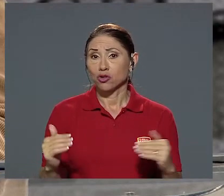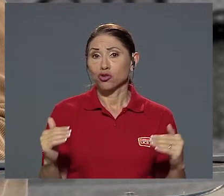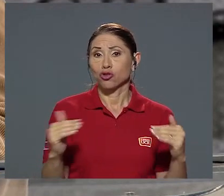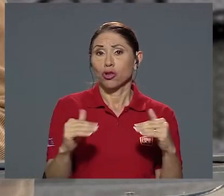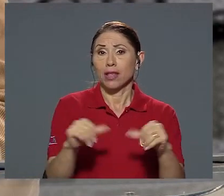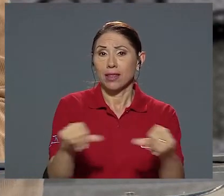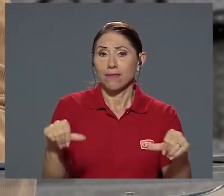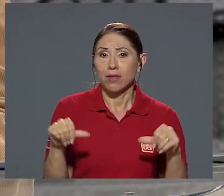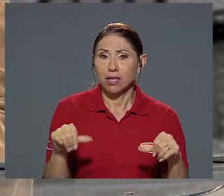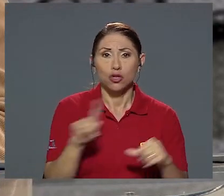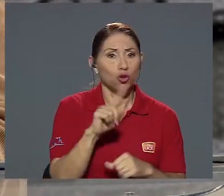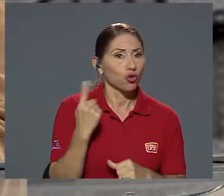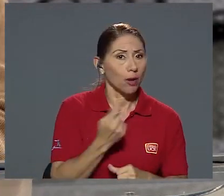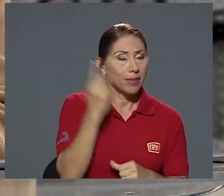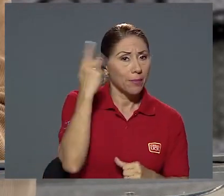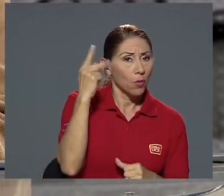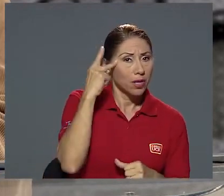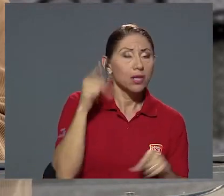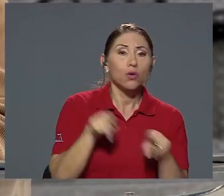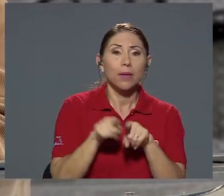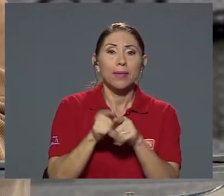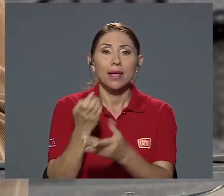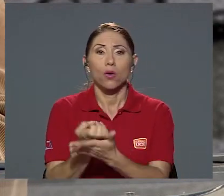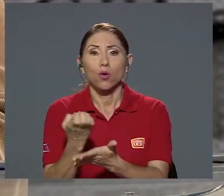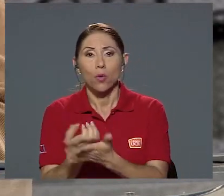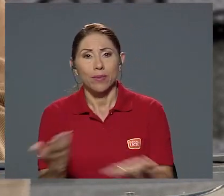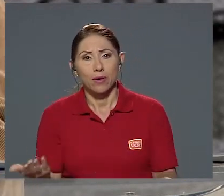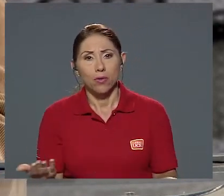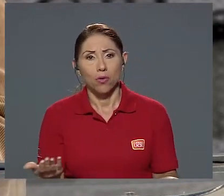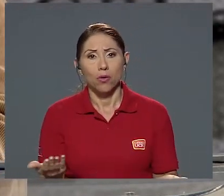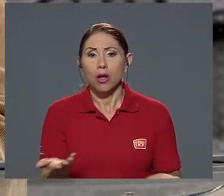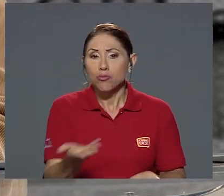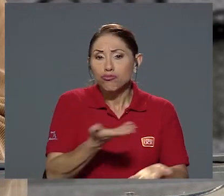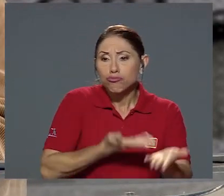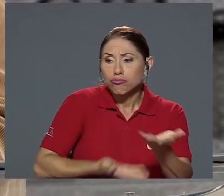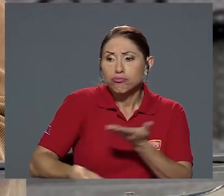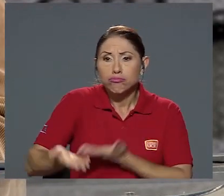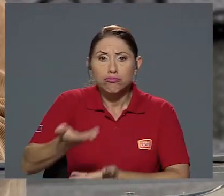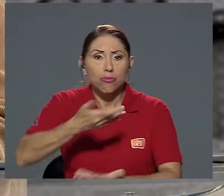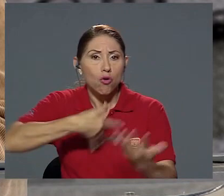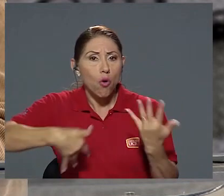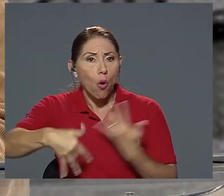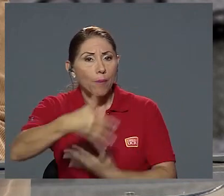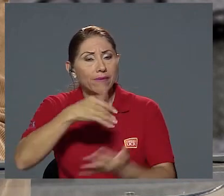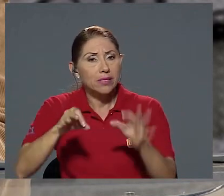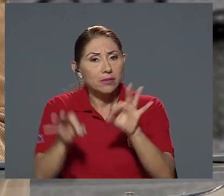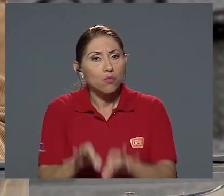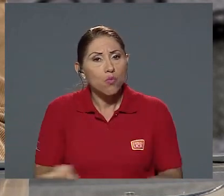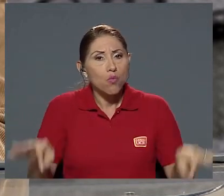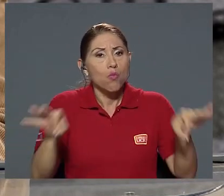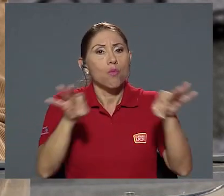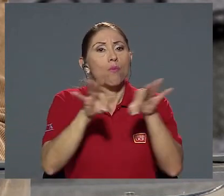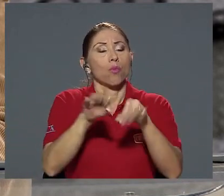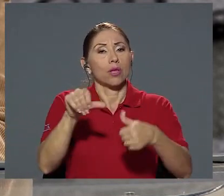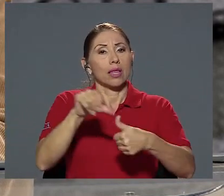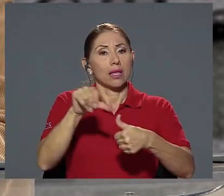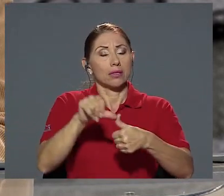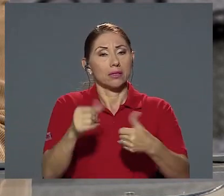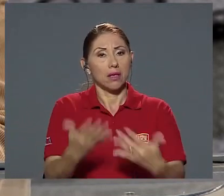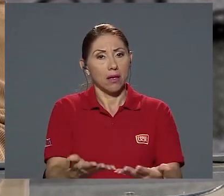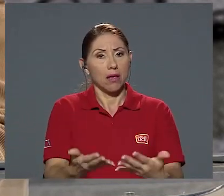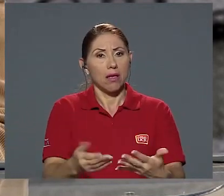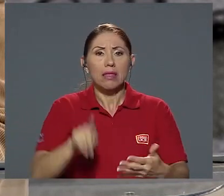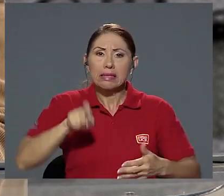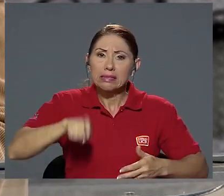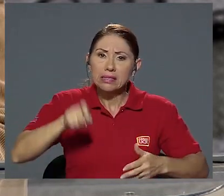solo en lo político, en lo económico, el factor de la convivencia, que me parece que es fundamental en una región como la nuestra. Hay